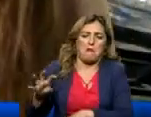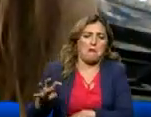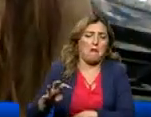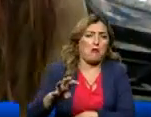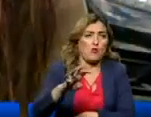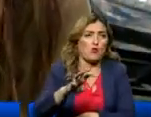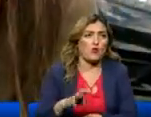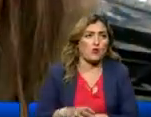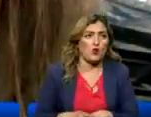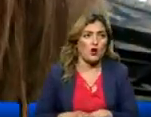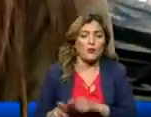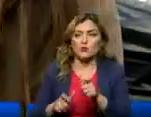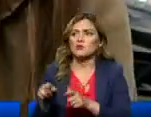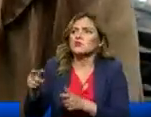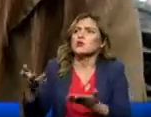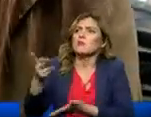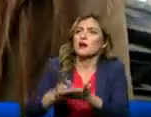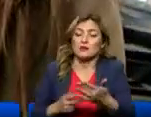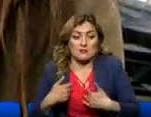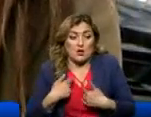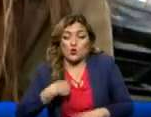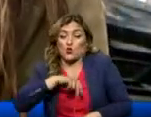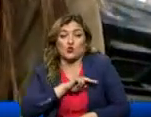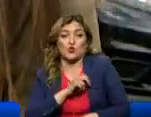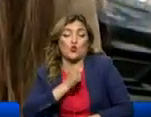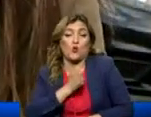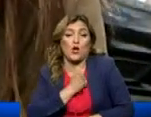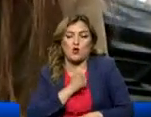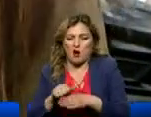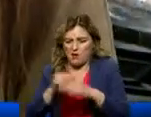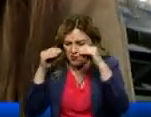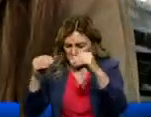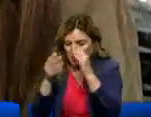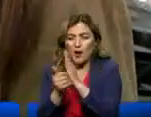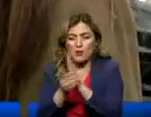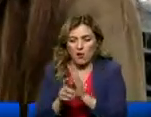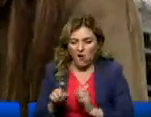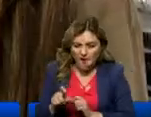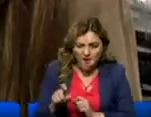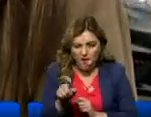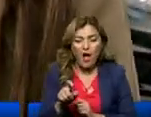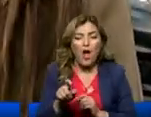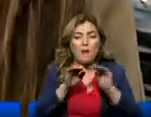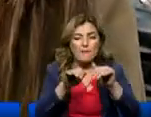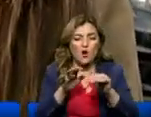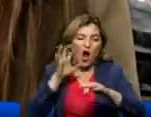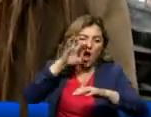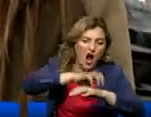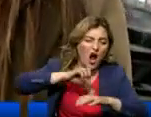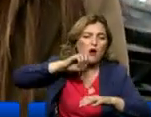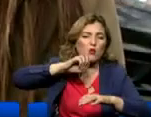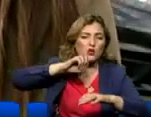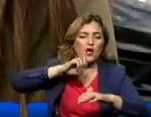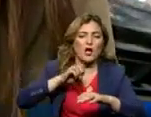no de nosotros nuestros dueños les entrena para cacería en la idea el amor de los a los perros grandes de aquí que no tienen